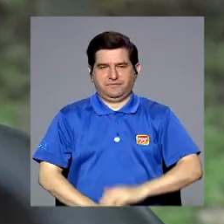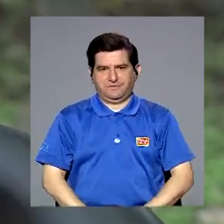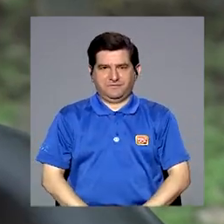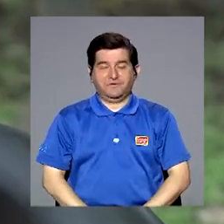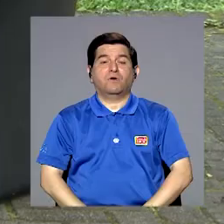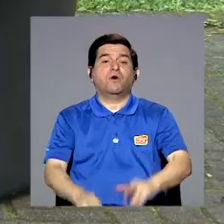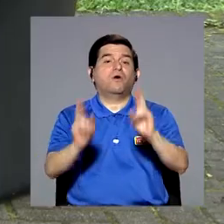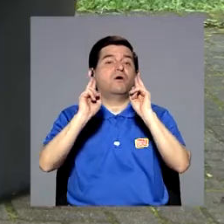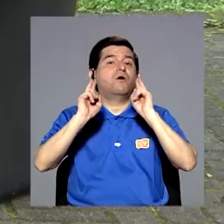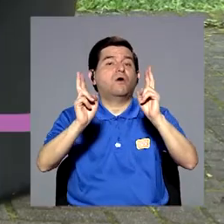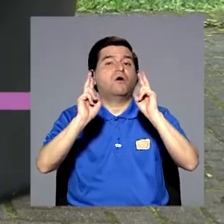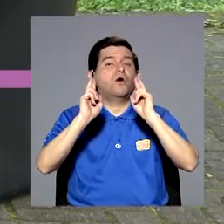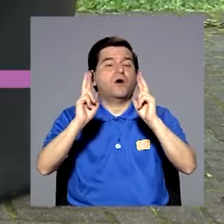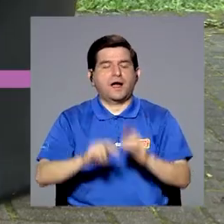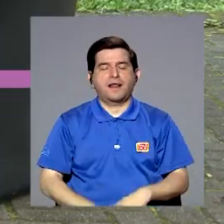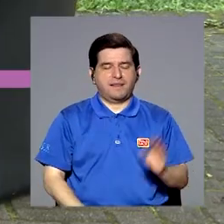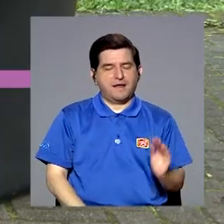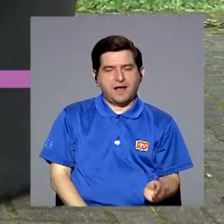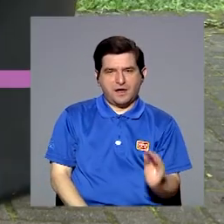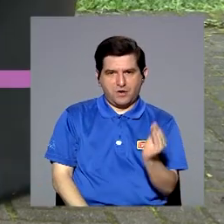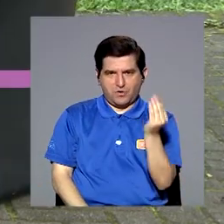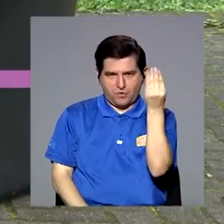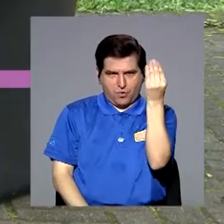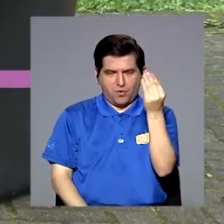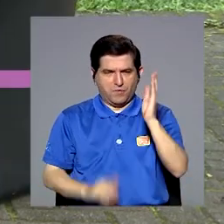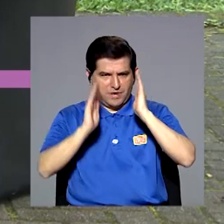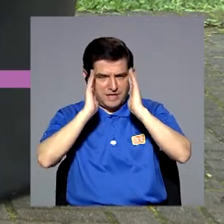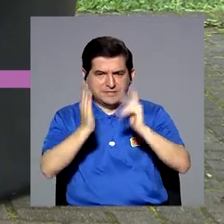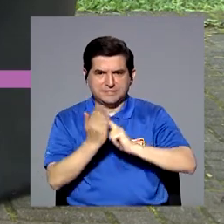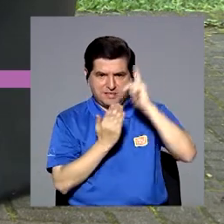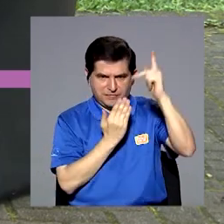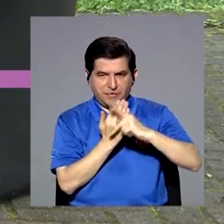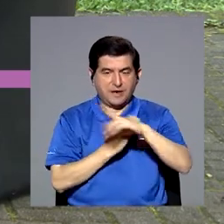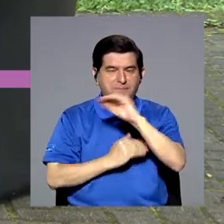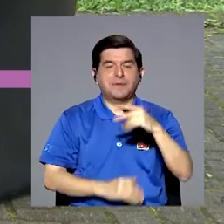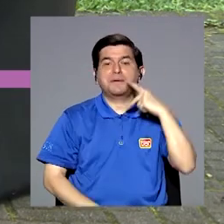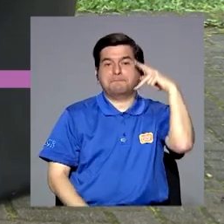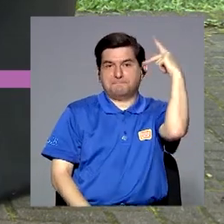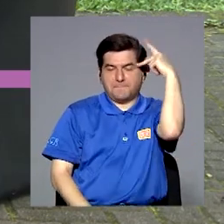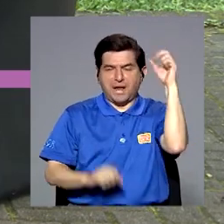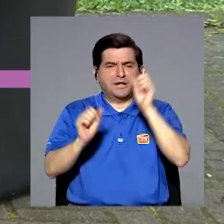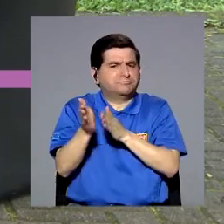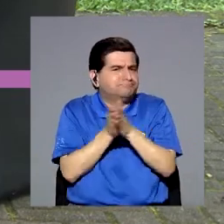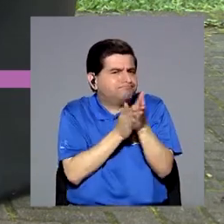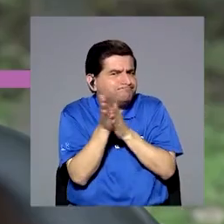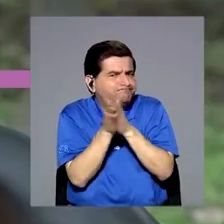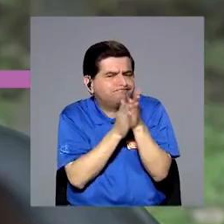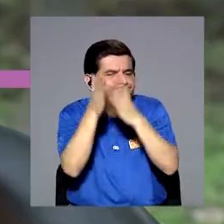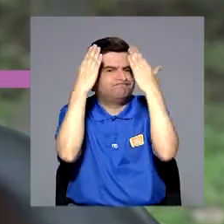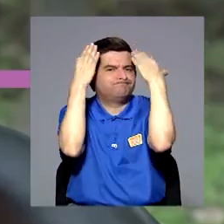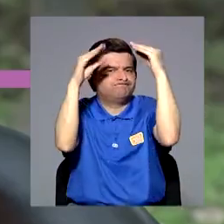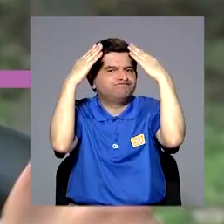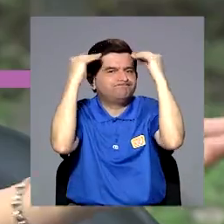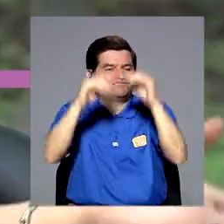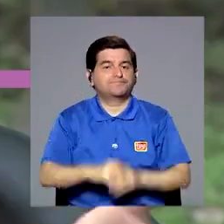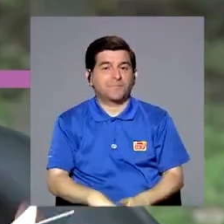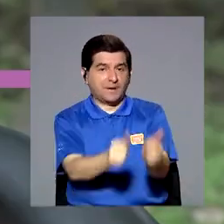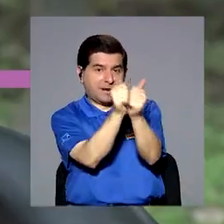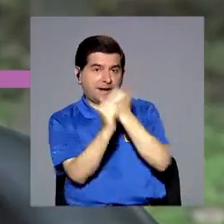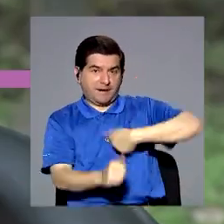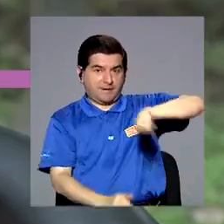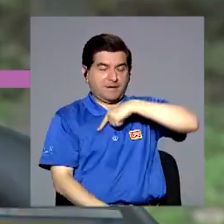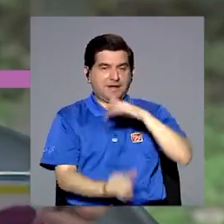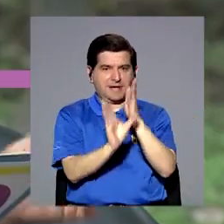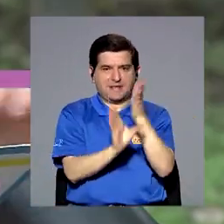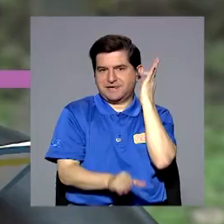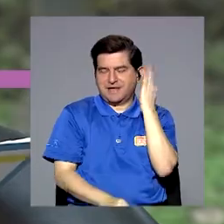joven. Y ojalá que tanto los muchachos que nos estén viendo como sus padres o encargados pues puedan aprovechar esta información. Está con